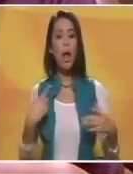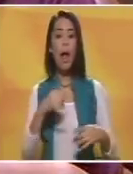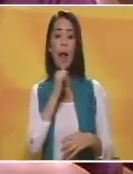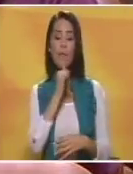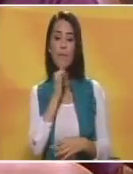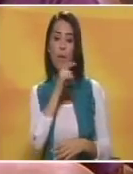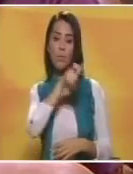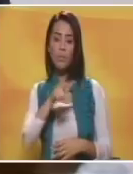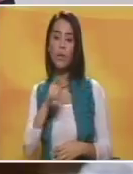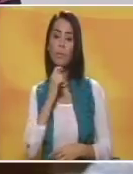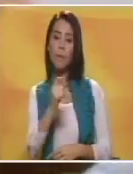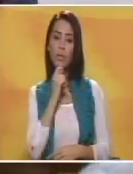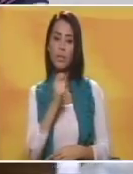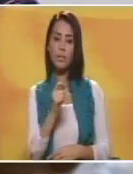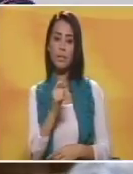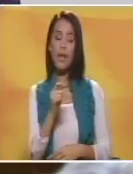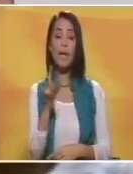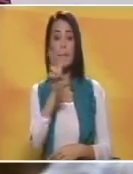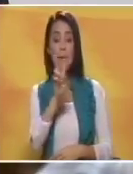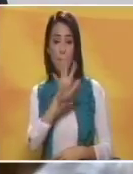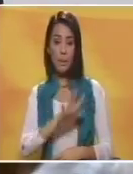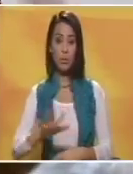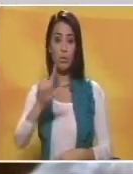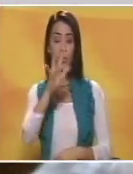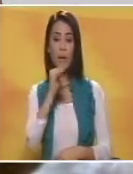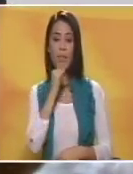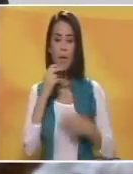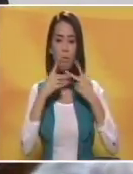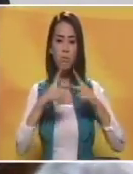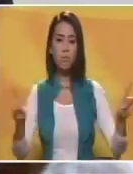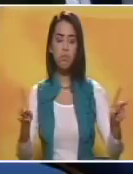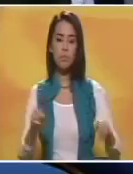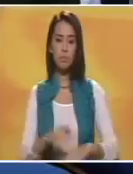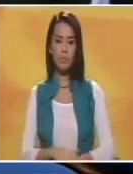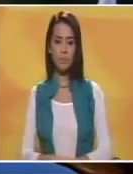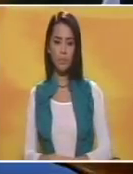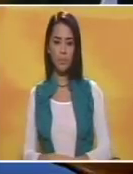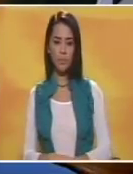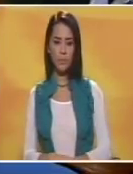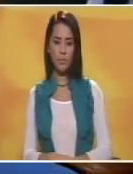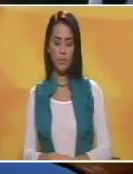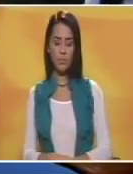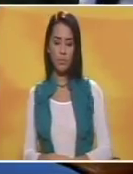periodistas y la sociedad venezolana al momento de difundir y recibir la información.